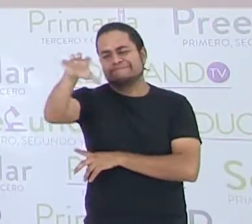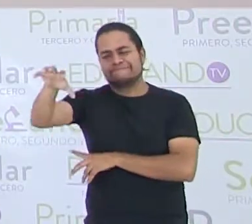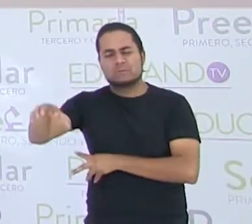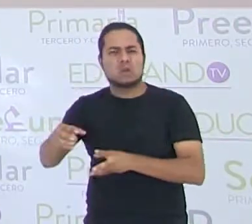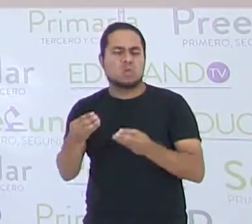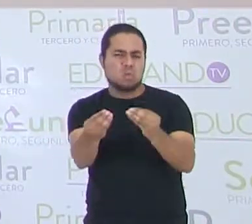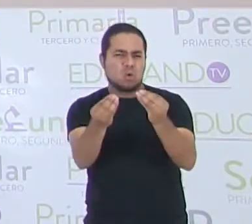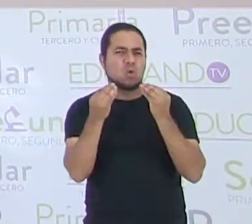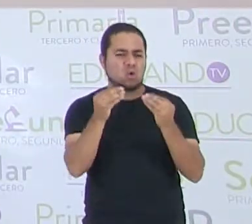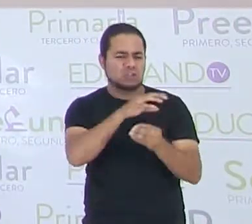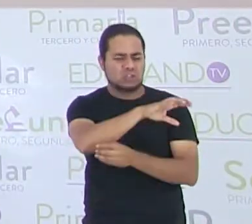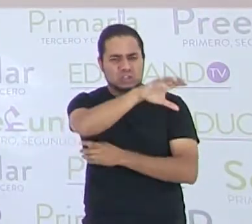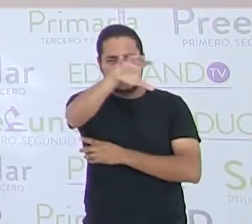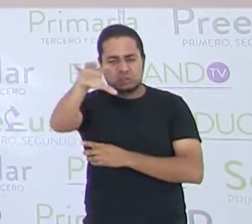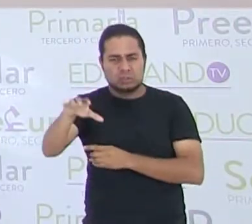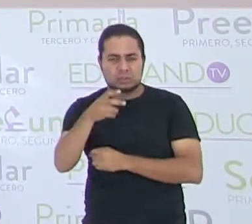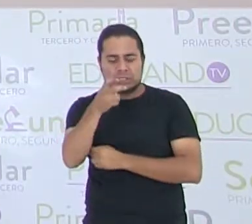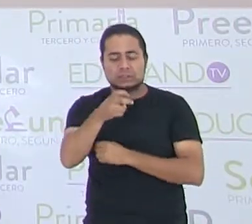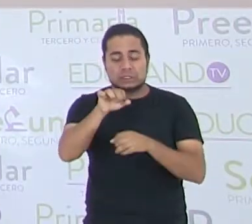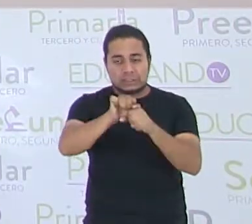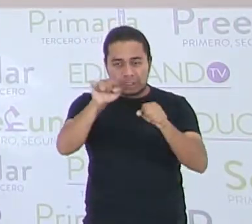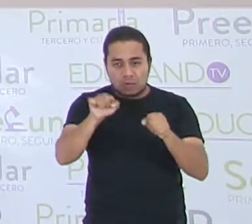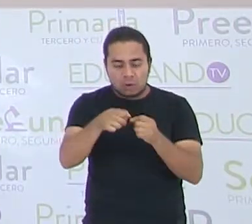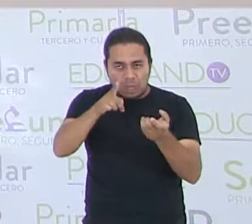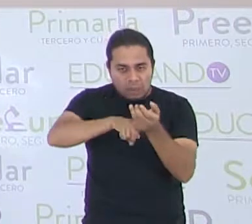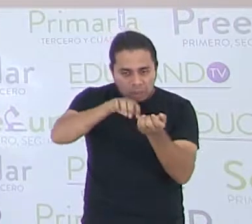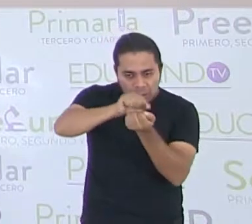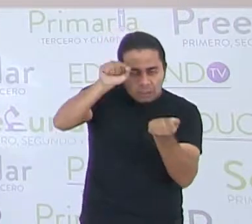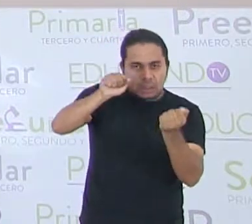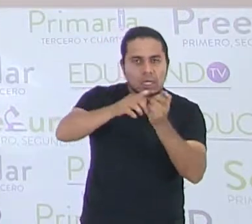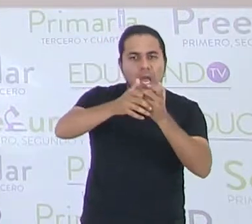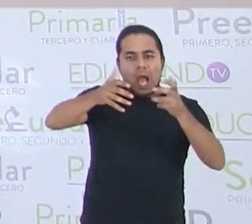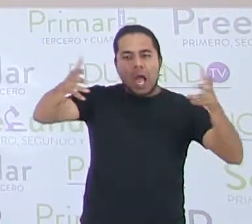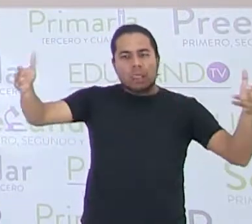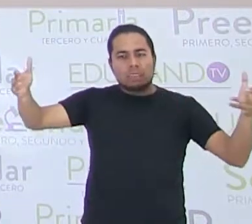Y que esos salones son amplios.